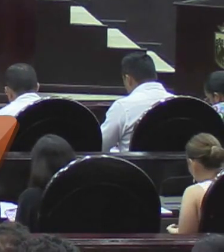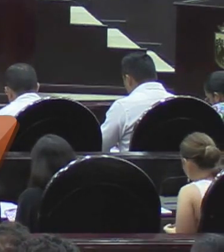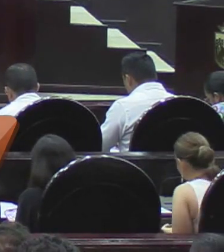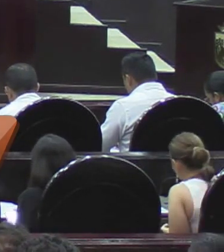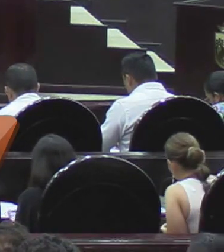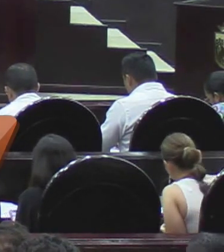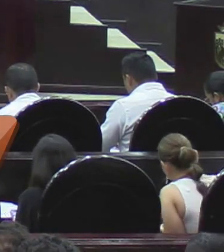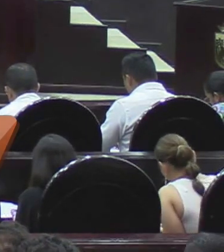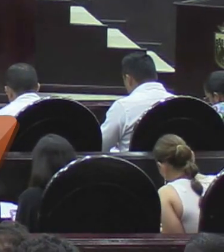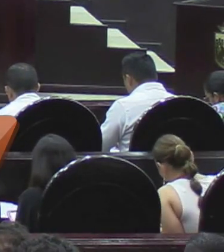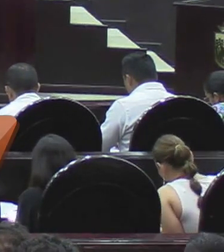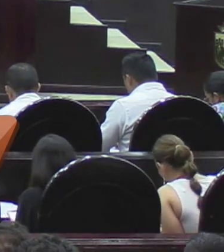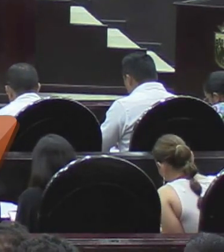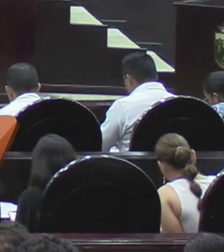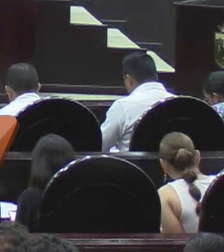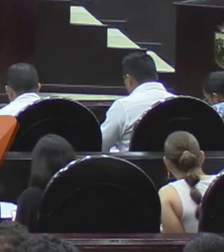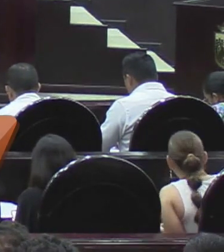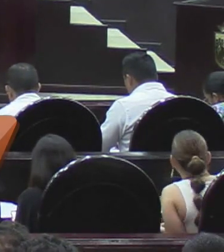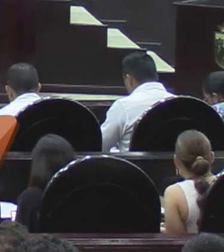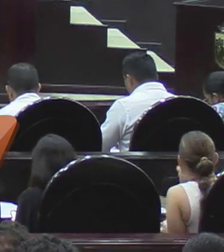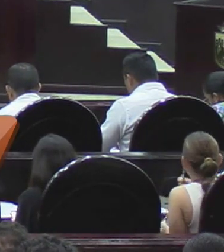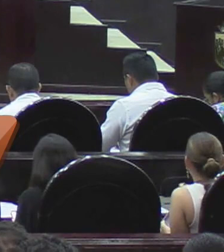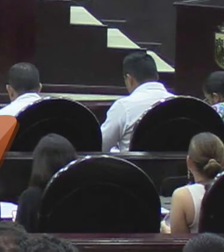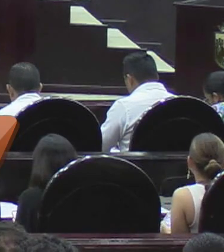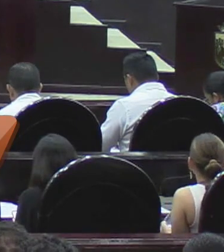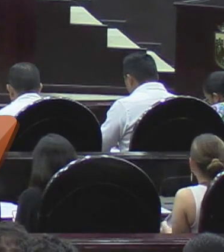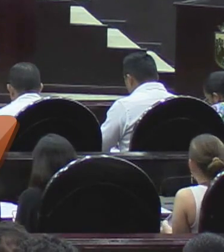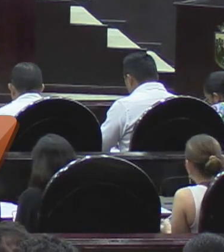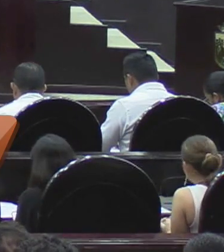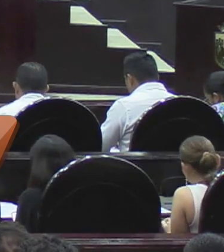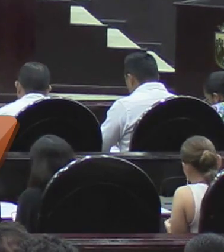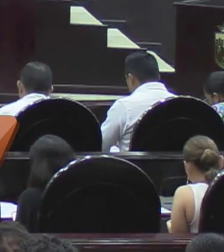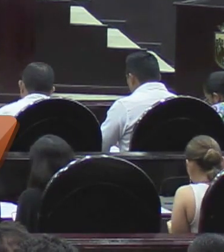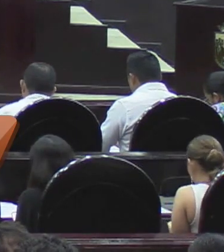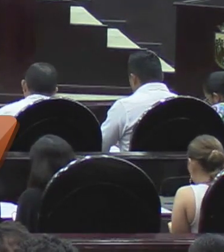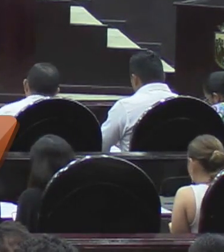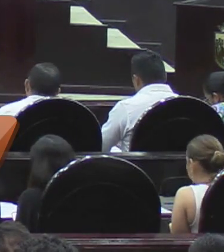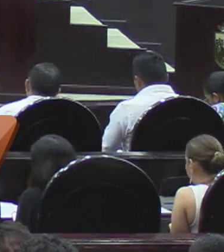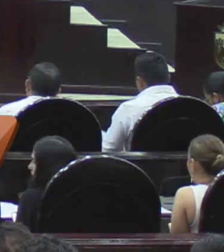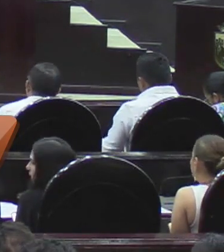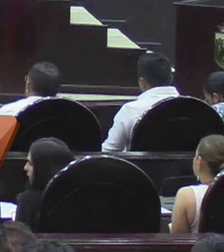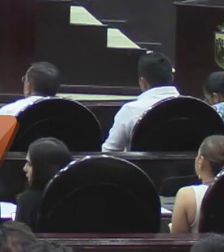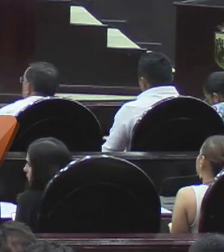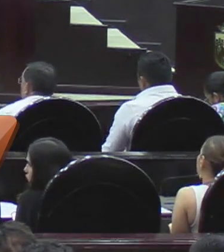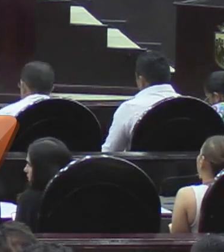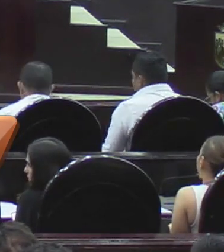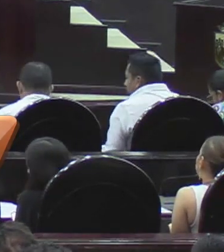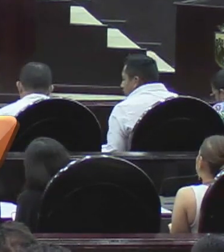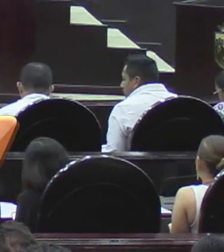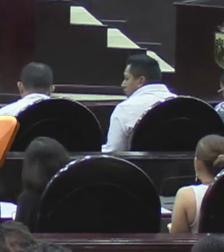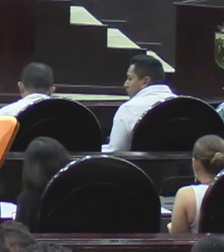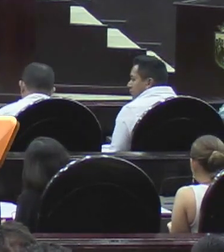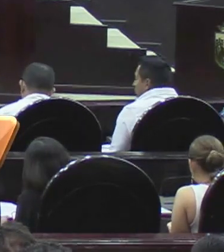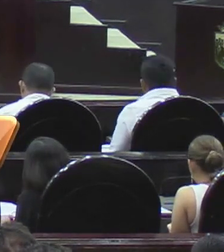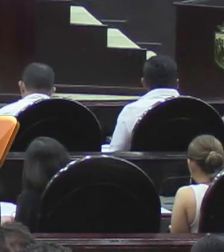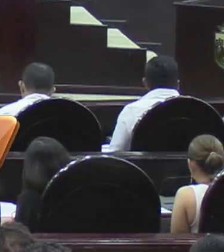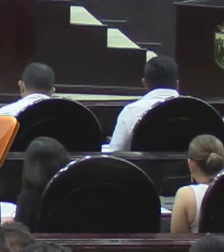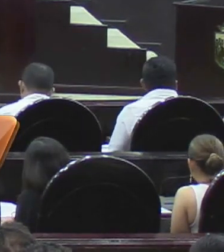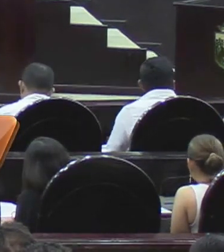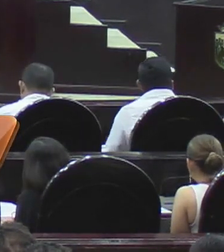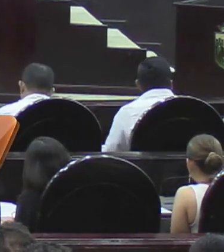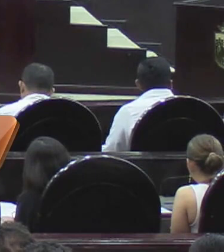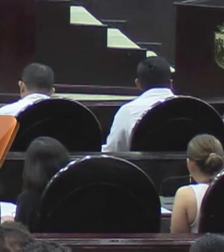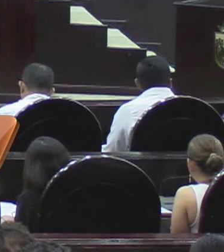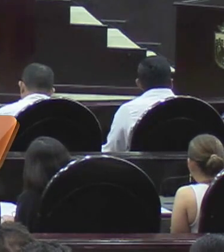122 del reglamento interior del poder legislativo Solicito a las diputadas y los diputados que deseen hacer uso de la palabra